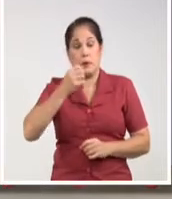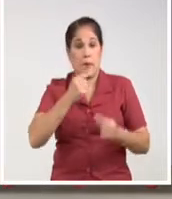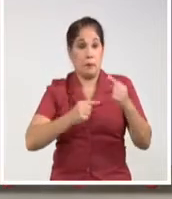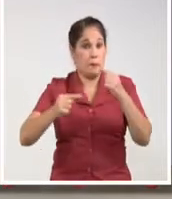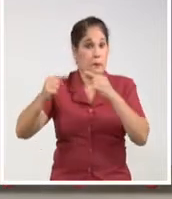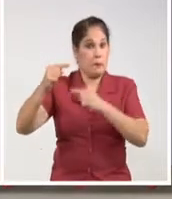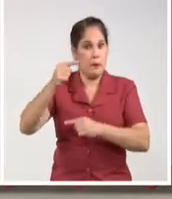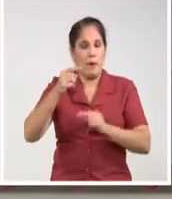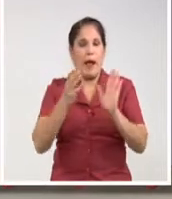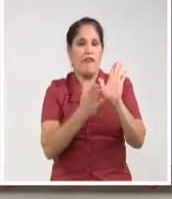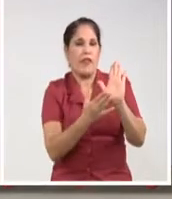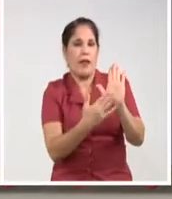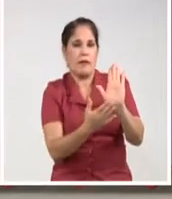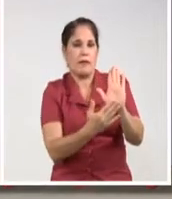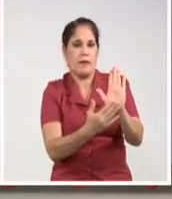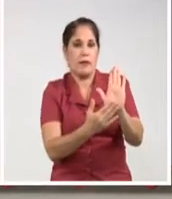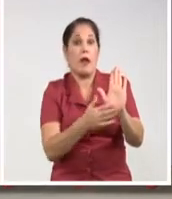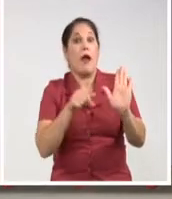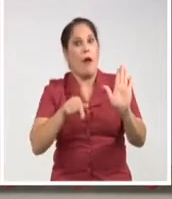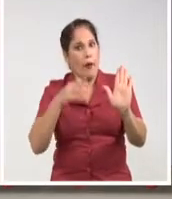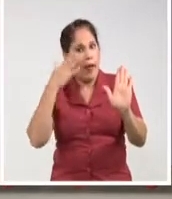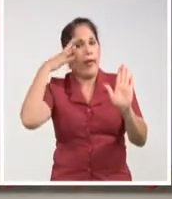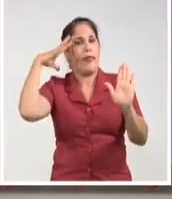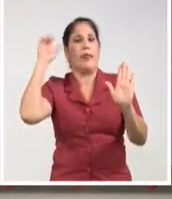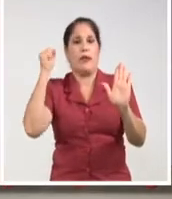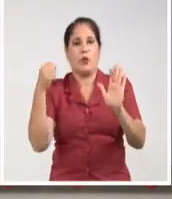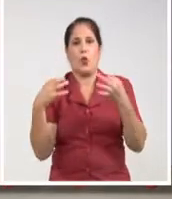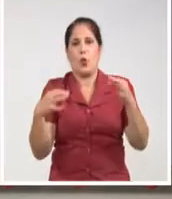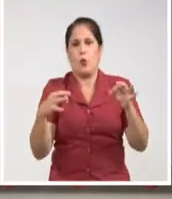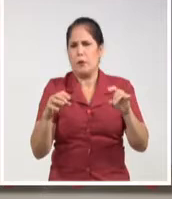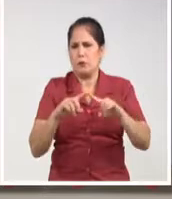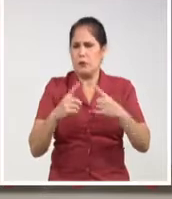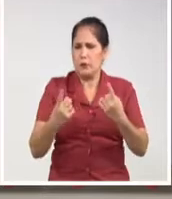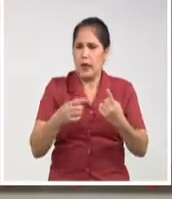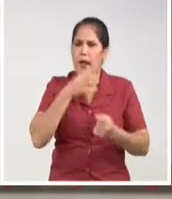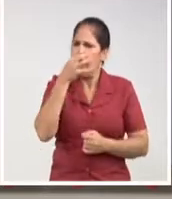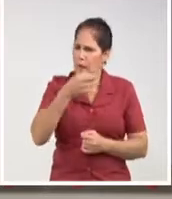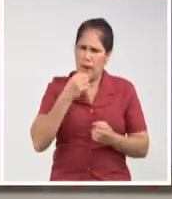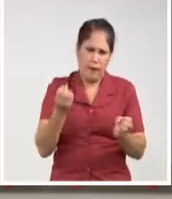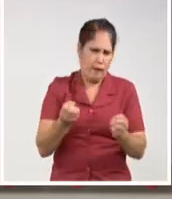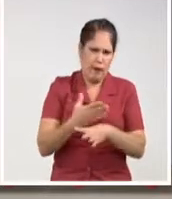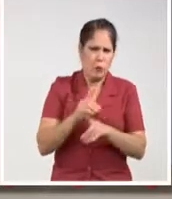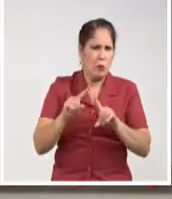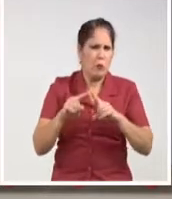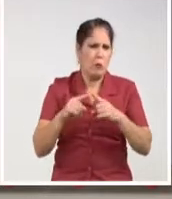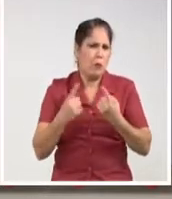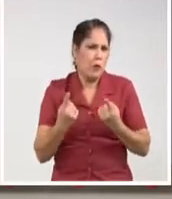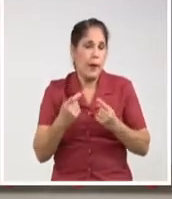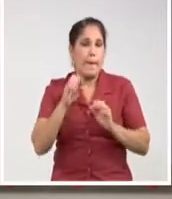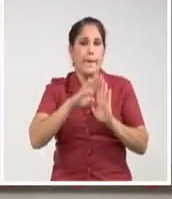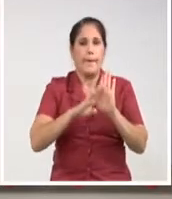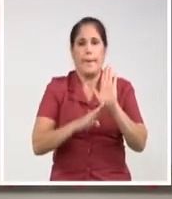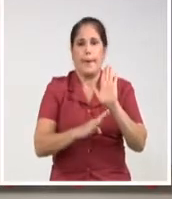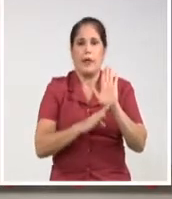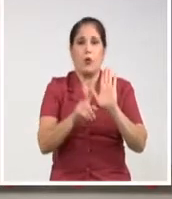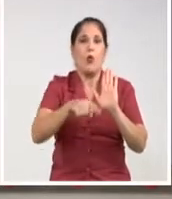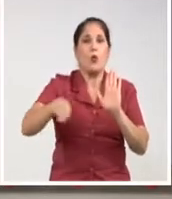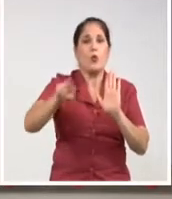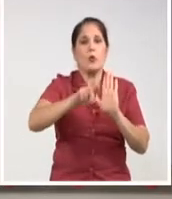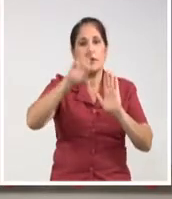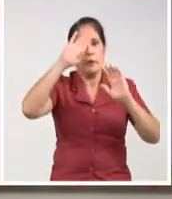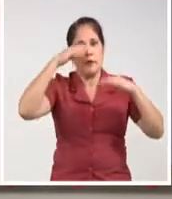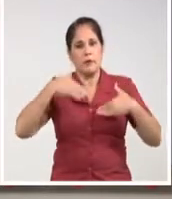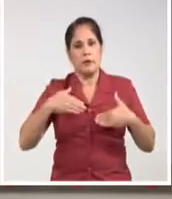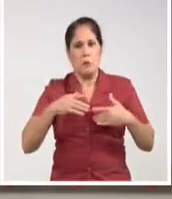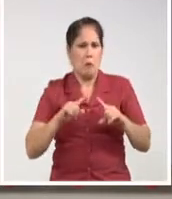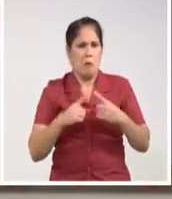sentido de la evidencia, y entiendo mejor lo del documento, pero ¿puede explicarnos un poco más en detalles la metodología que sigue el Ministerio de Salud